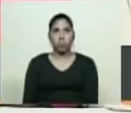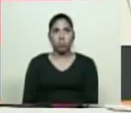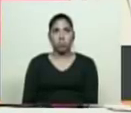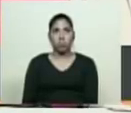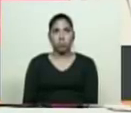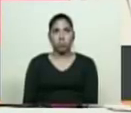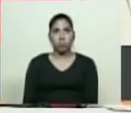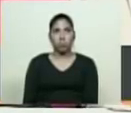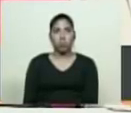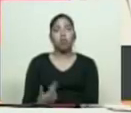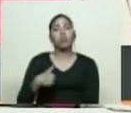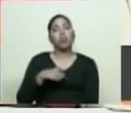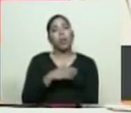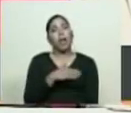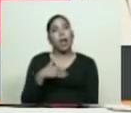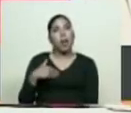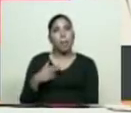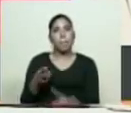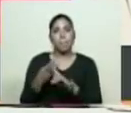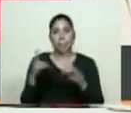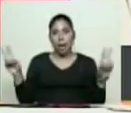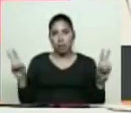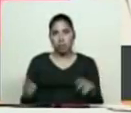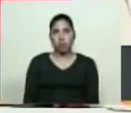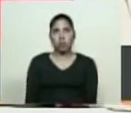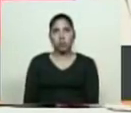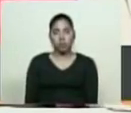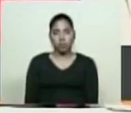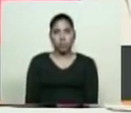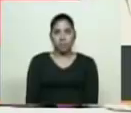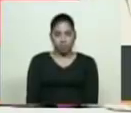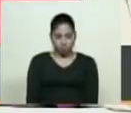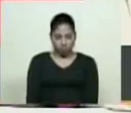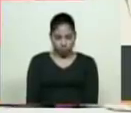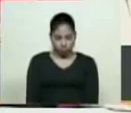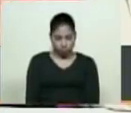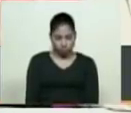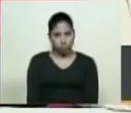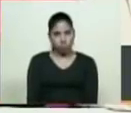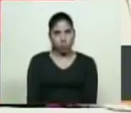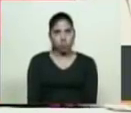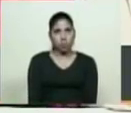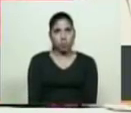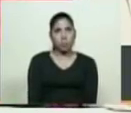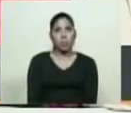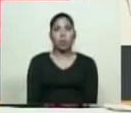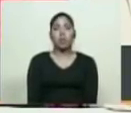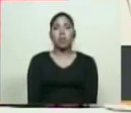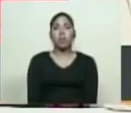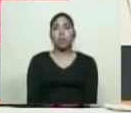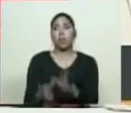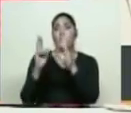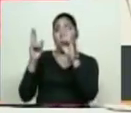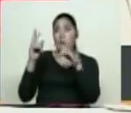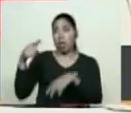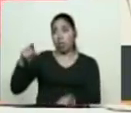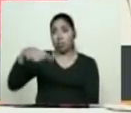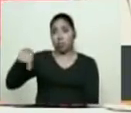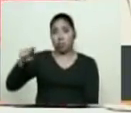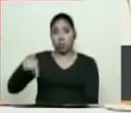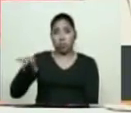Nosotros queremos la paz, total y absolutamente la paz. Ojalá que a ninguno de ellos se les ocurra un acto